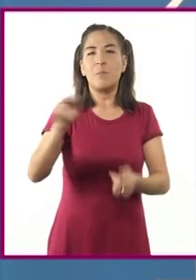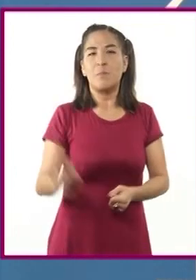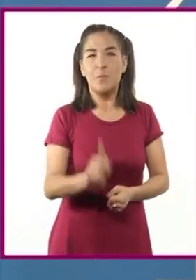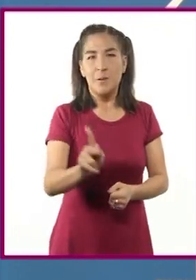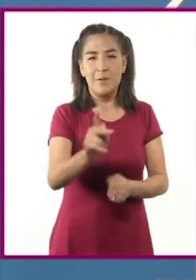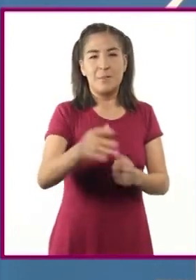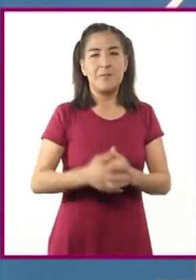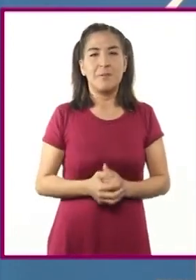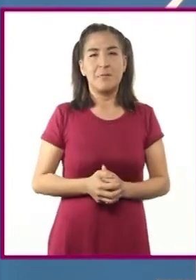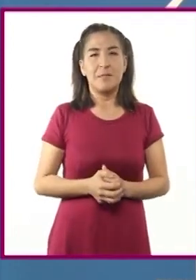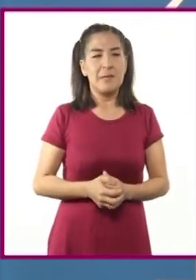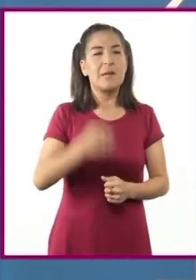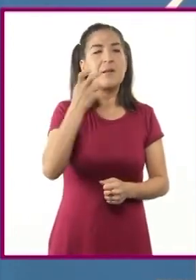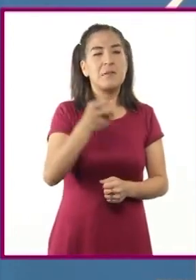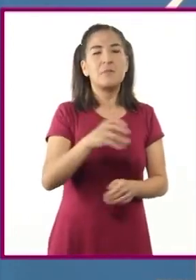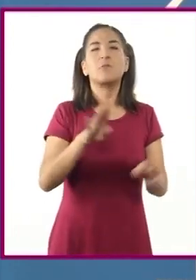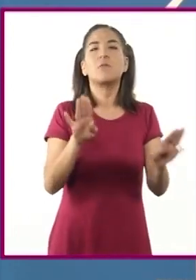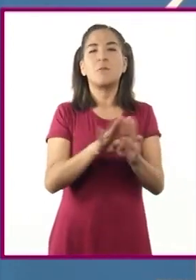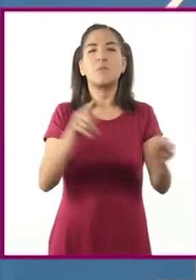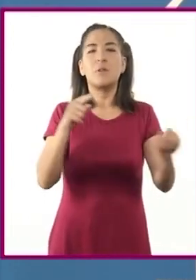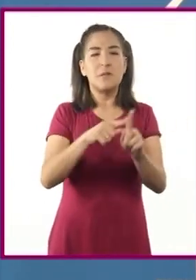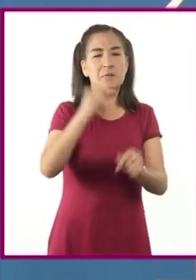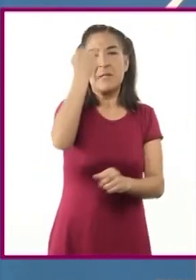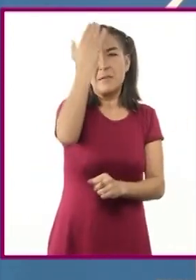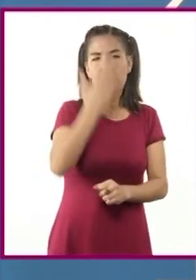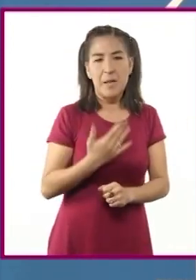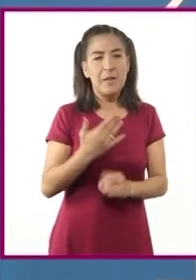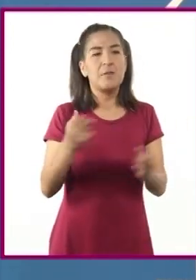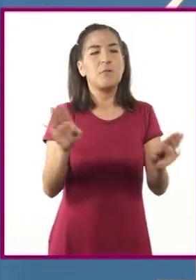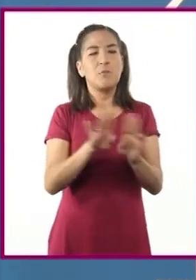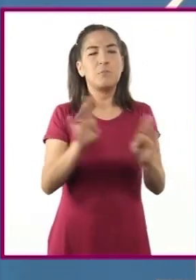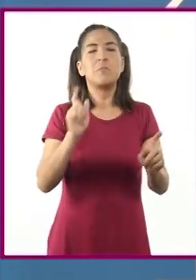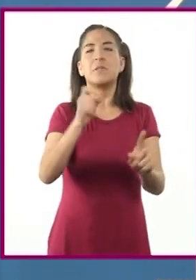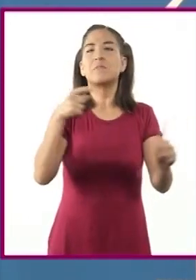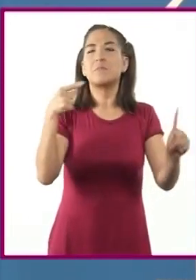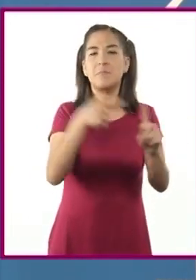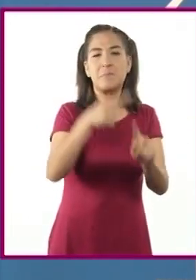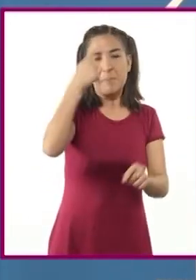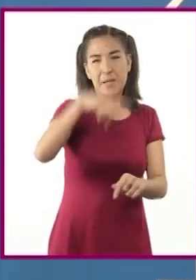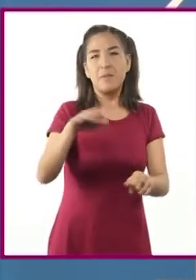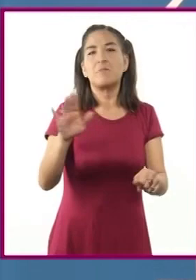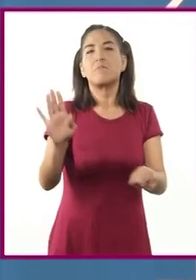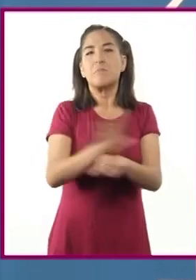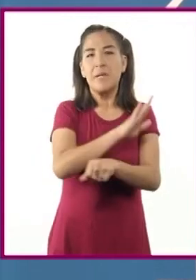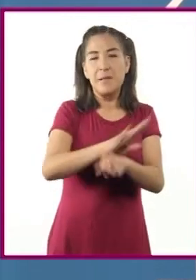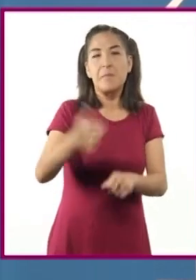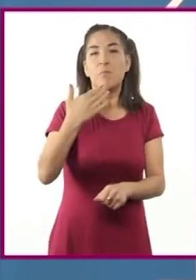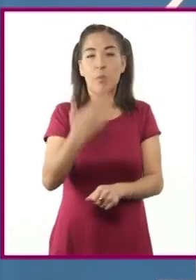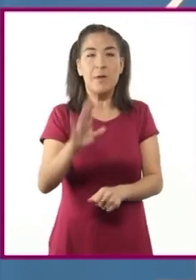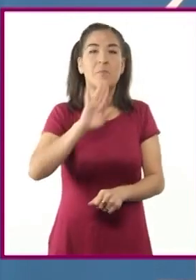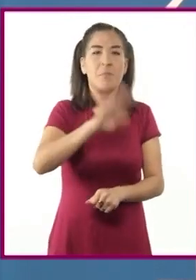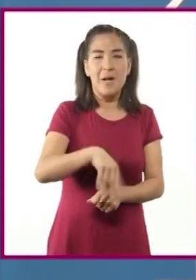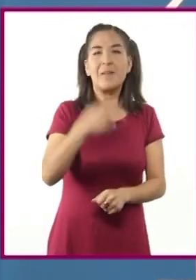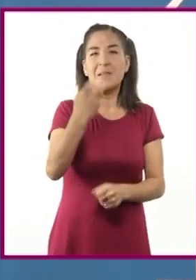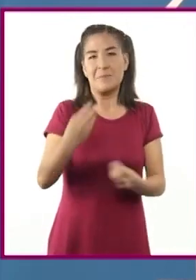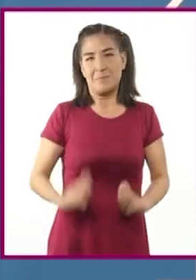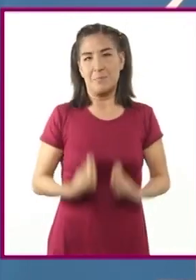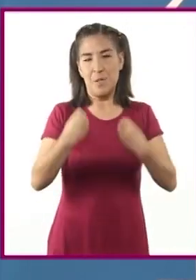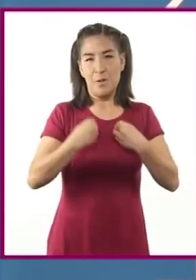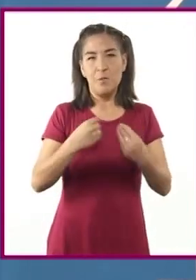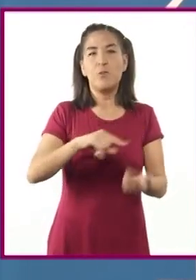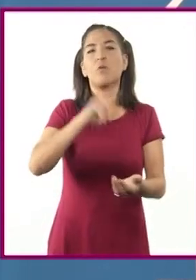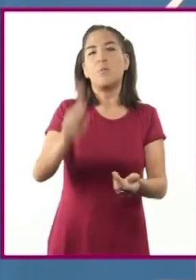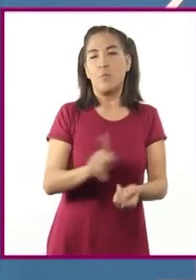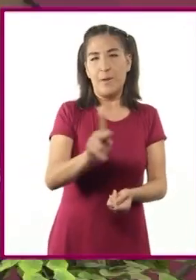rurales. Pueden incorporar ilustraciones e identificar las ventajas y desventajas de vivir en los